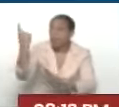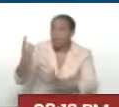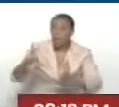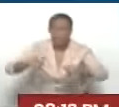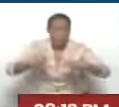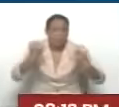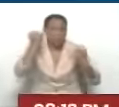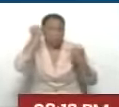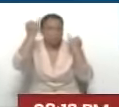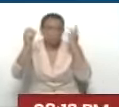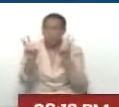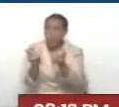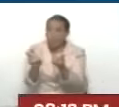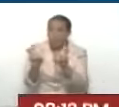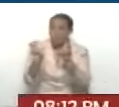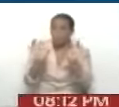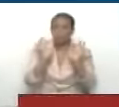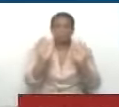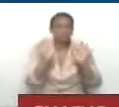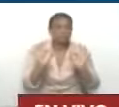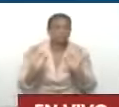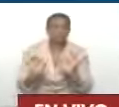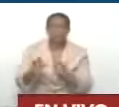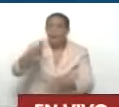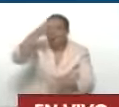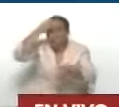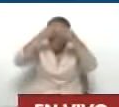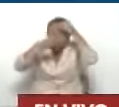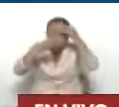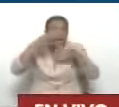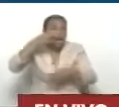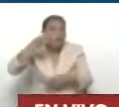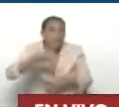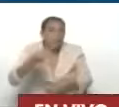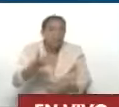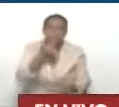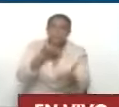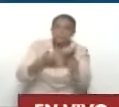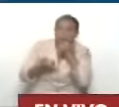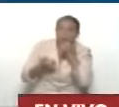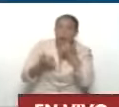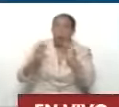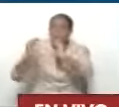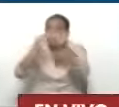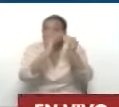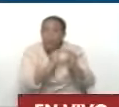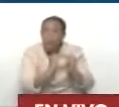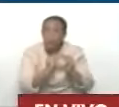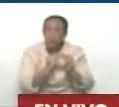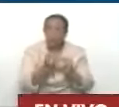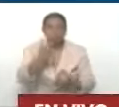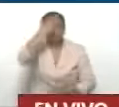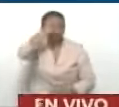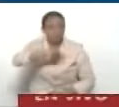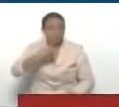innovando, siempre renovando, aprendiendo de la realidad, aprendiendo del pueblo. Y un día dije,